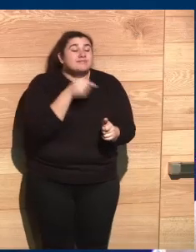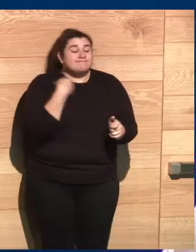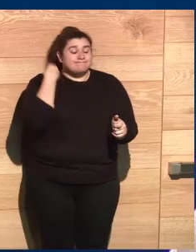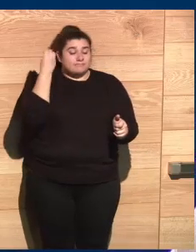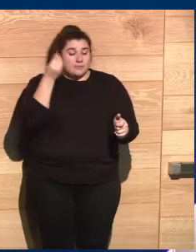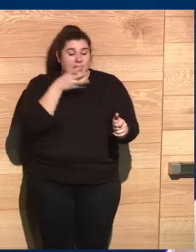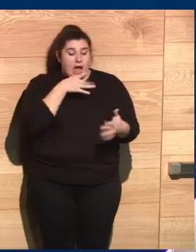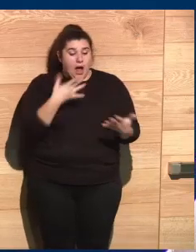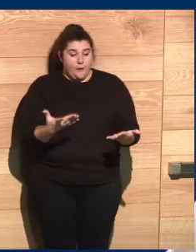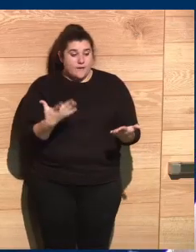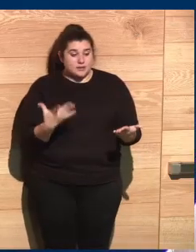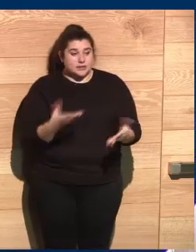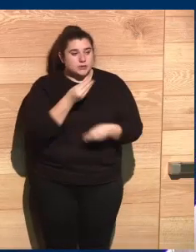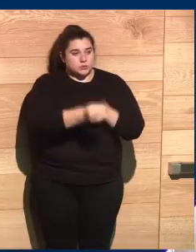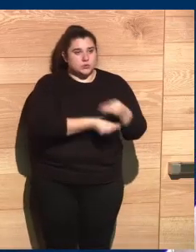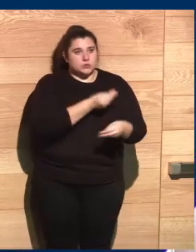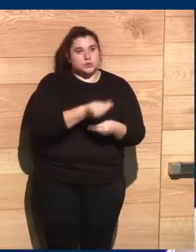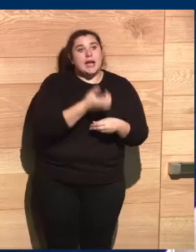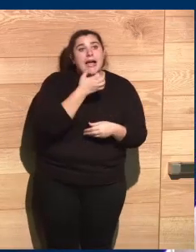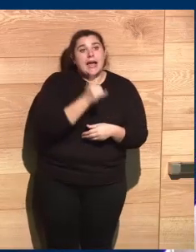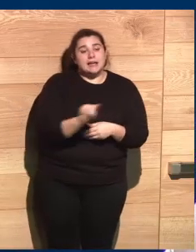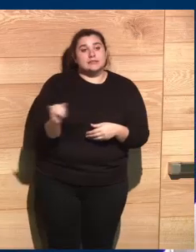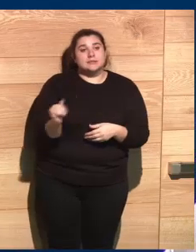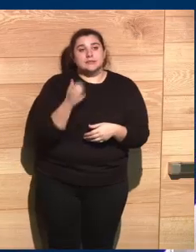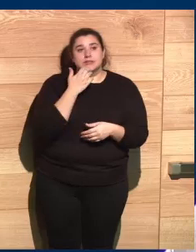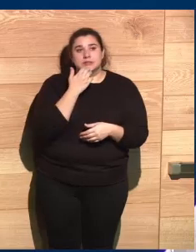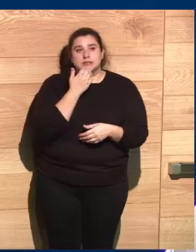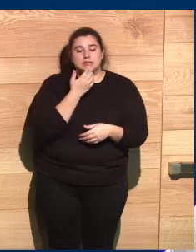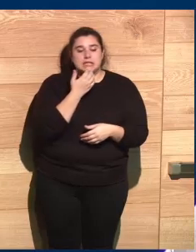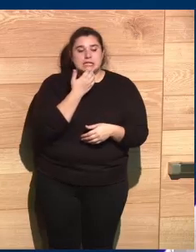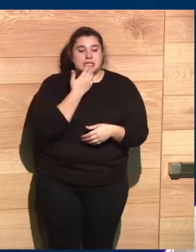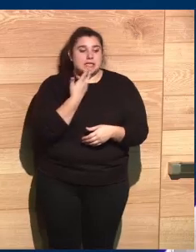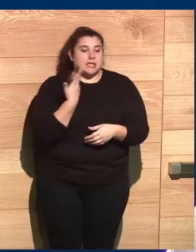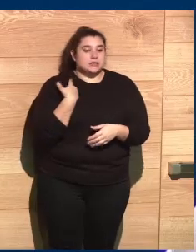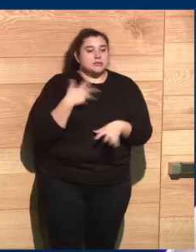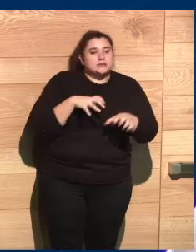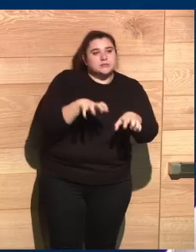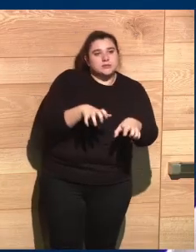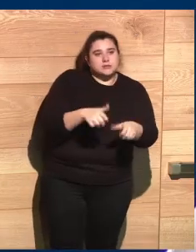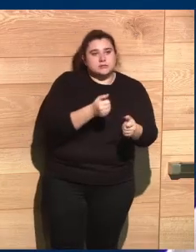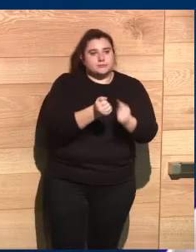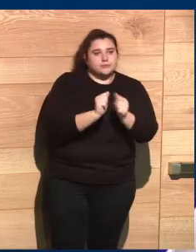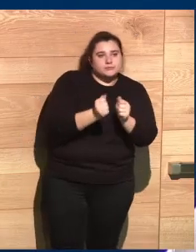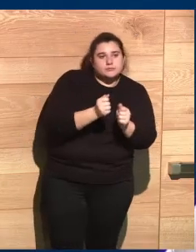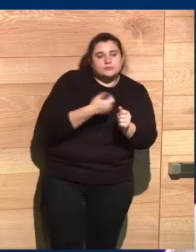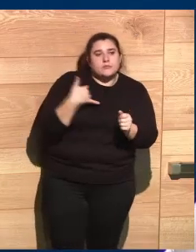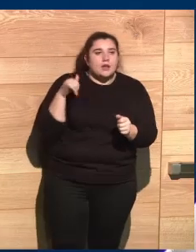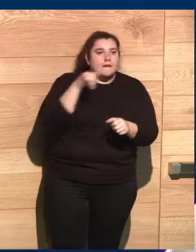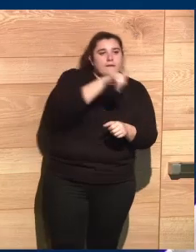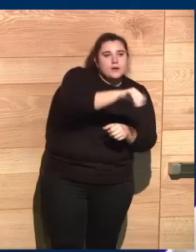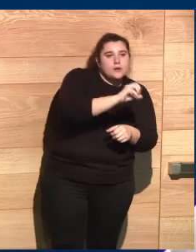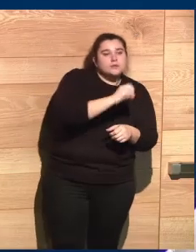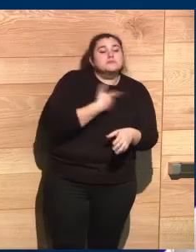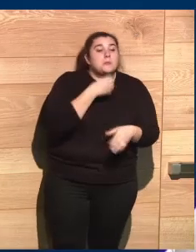tiene sus usos. Por ejemplo, tú si quieres aprender a pilotar un avión o a operar a alguien o algo así, es un